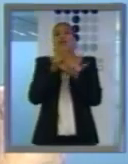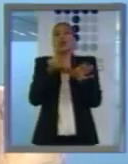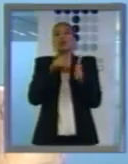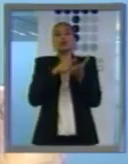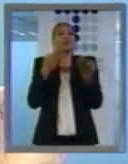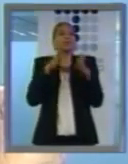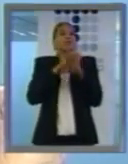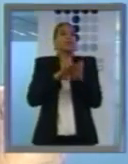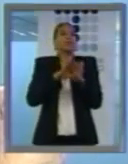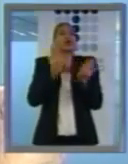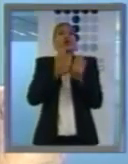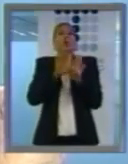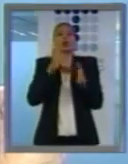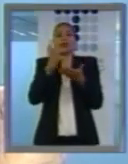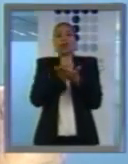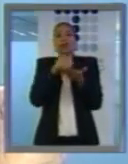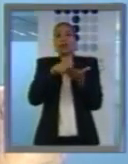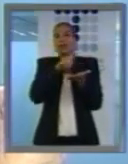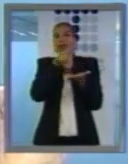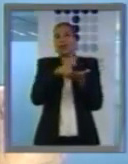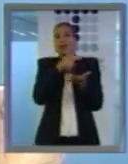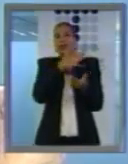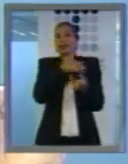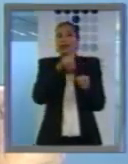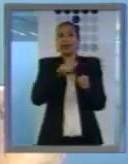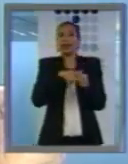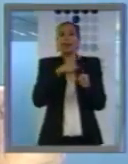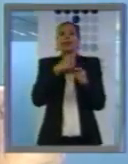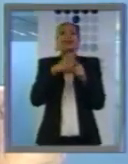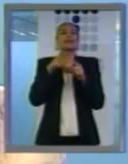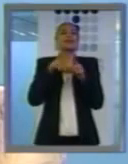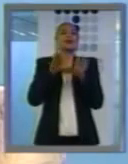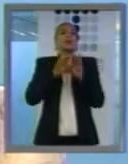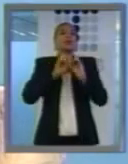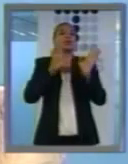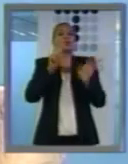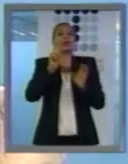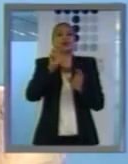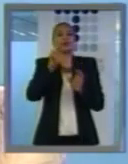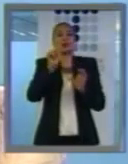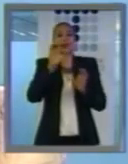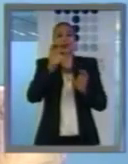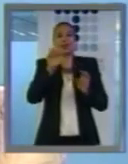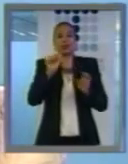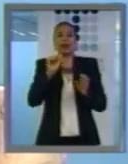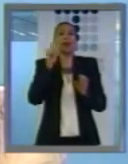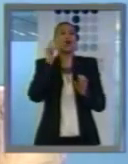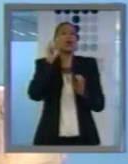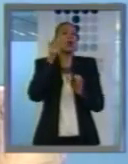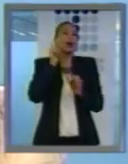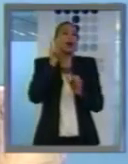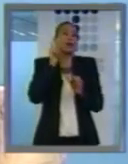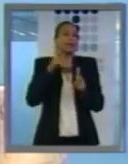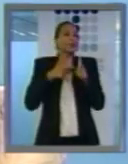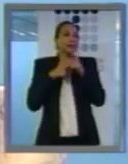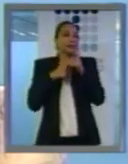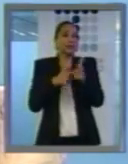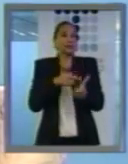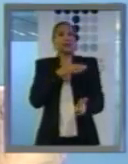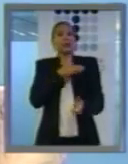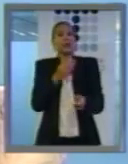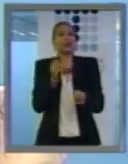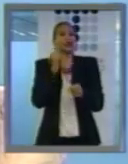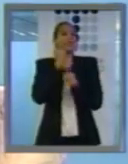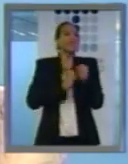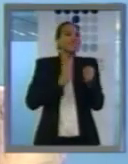se ganó con la Ley General de Transparencia y con la Ley Federal de Transparencia. Entonces, ojalá y sigan las buenas